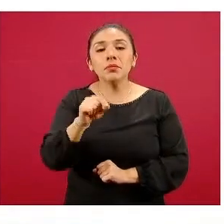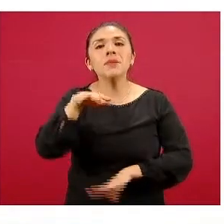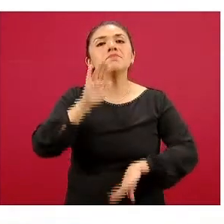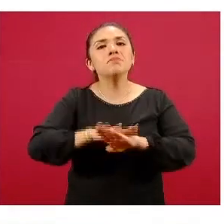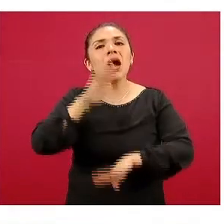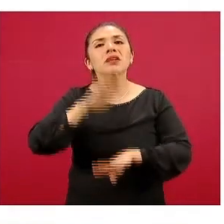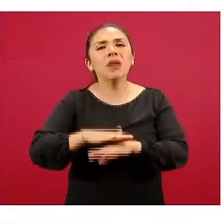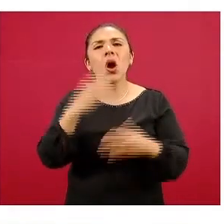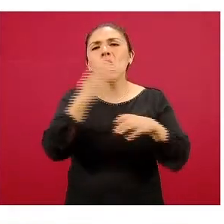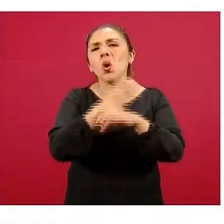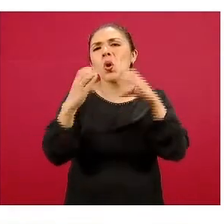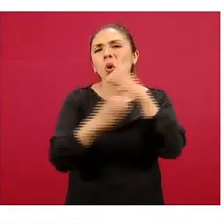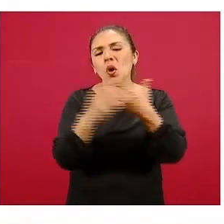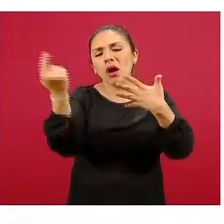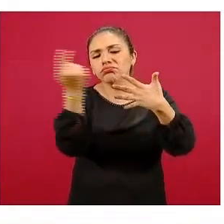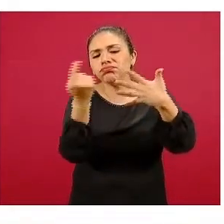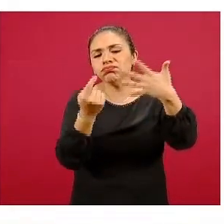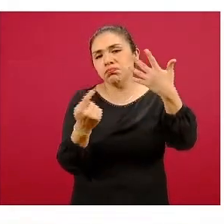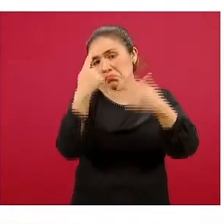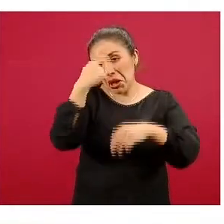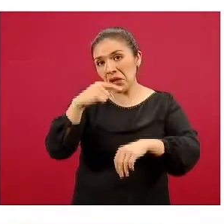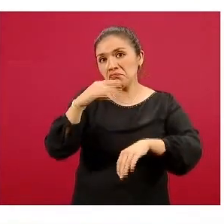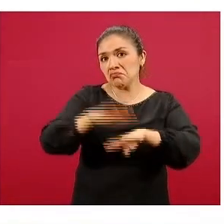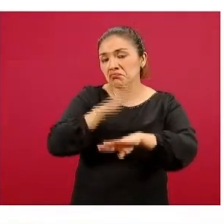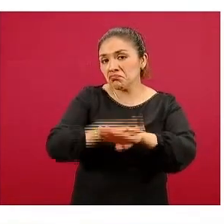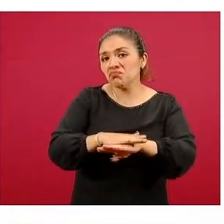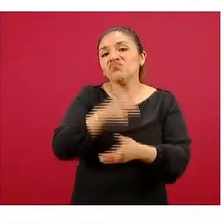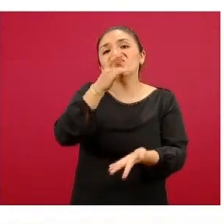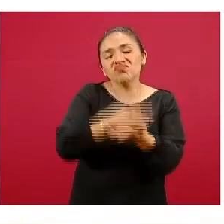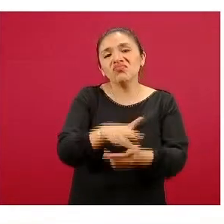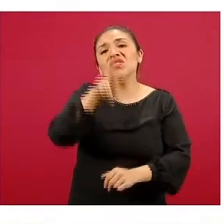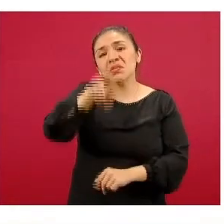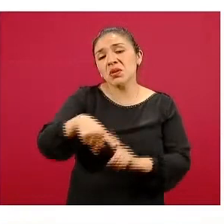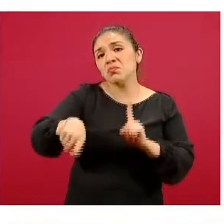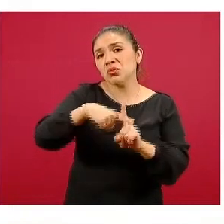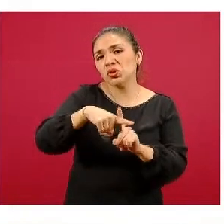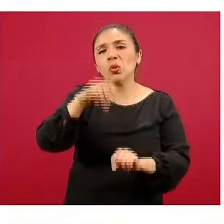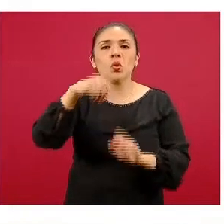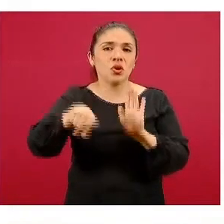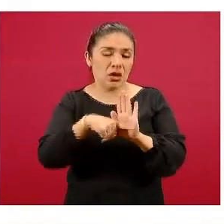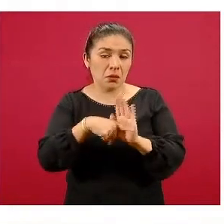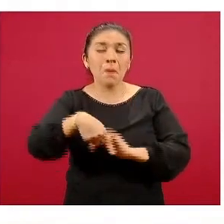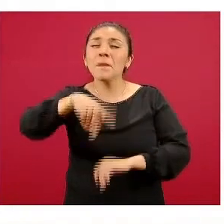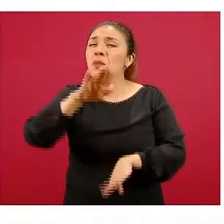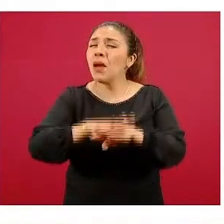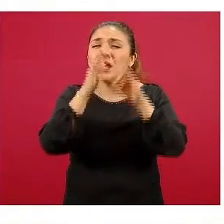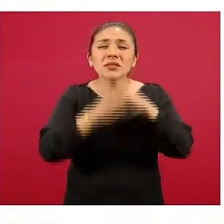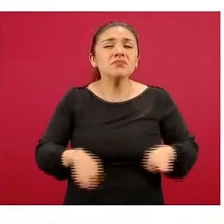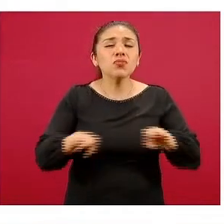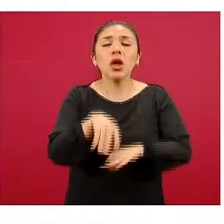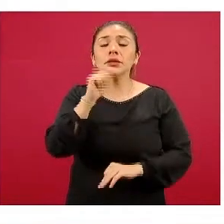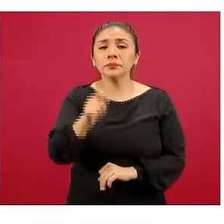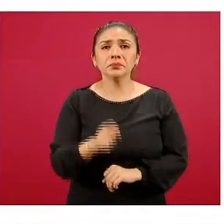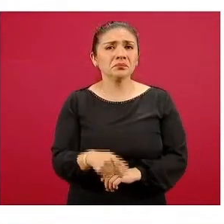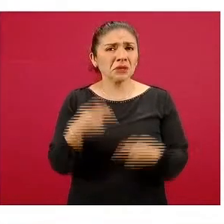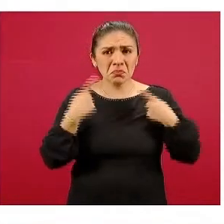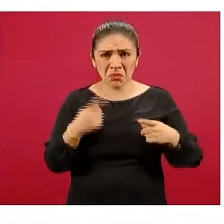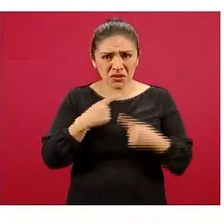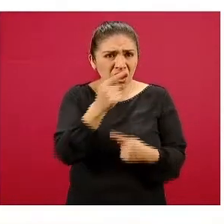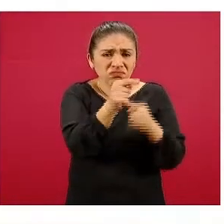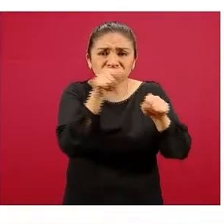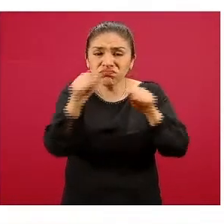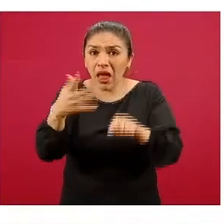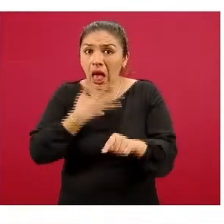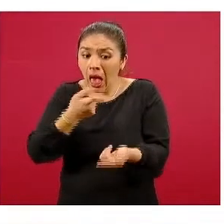de elementos que nos van a decir y confirmar el diagnóstico. Pero lo más importante es que cualquier persona que viva